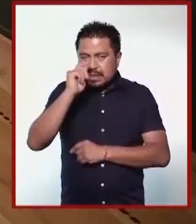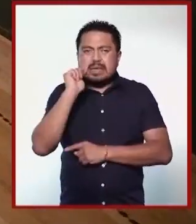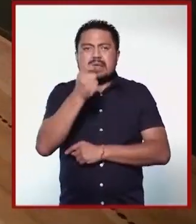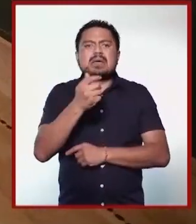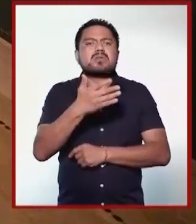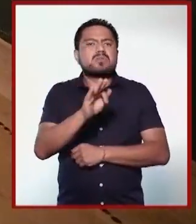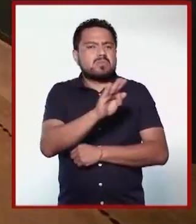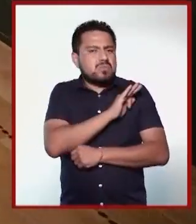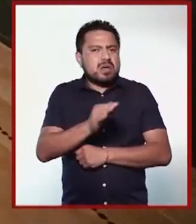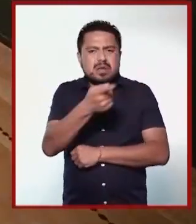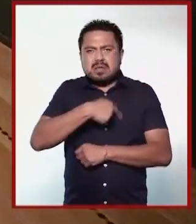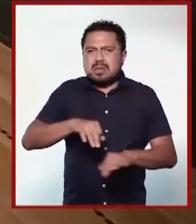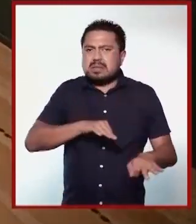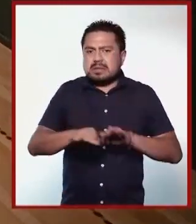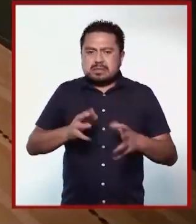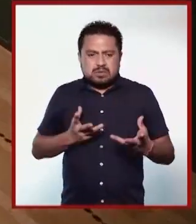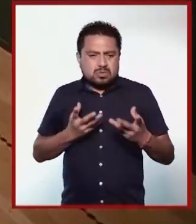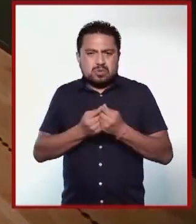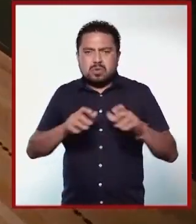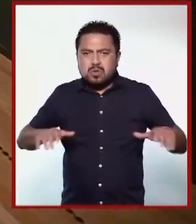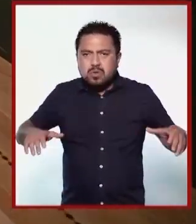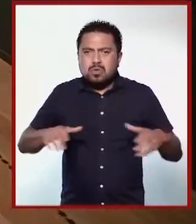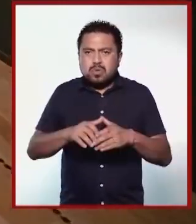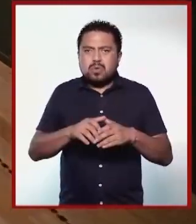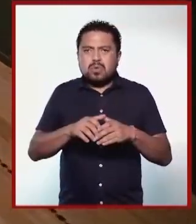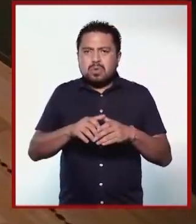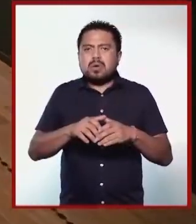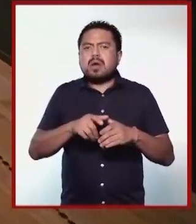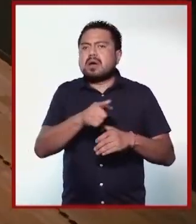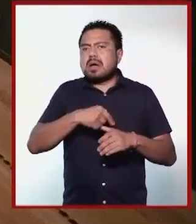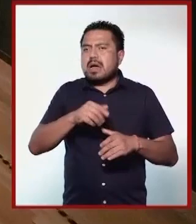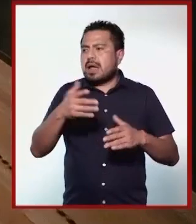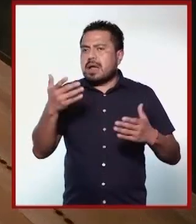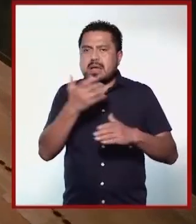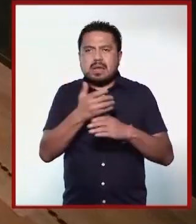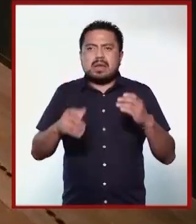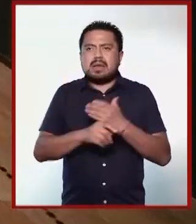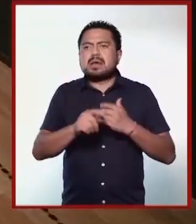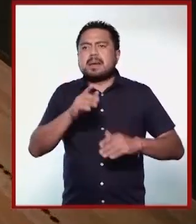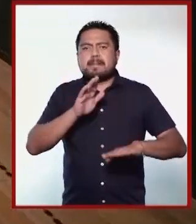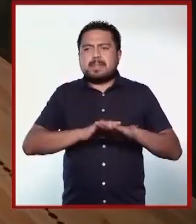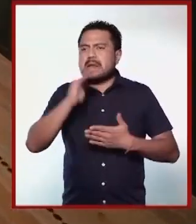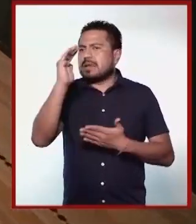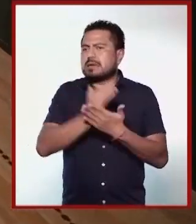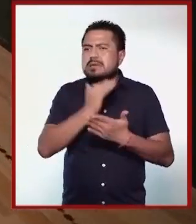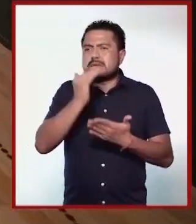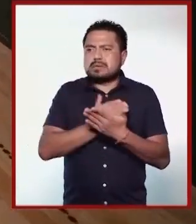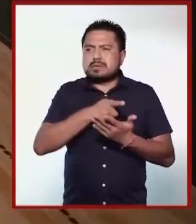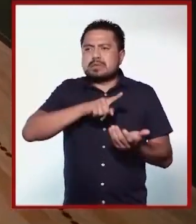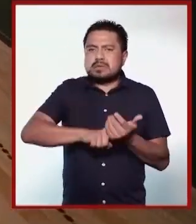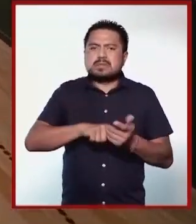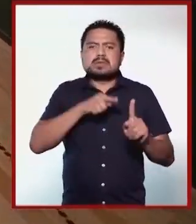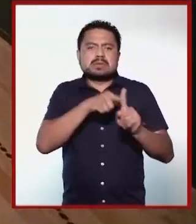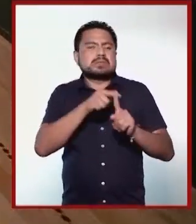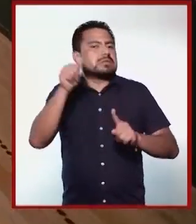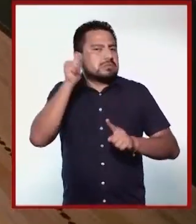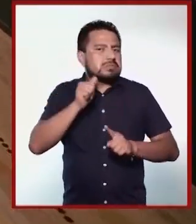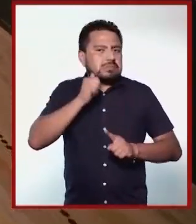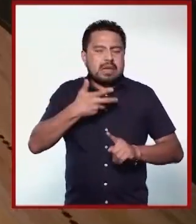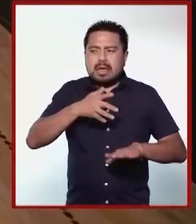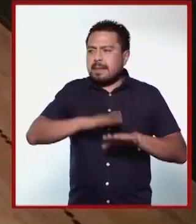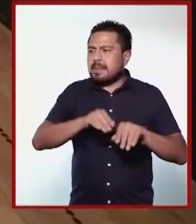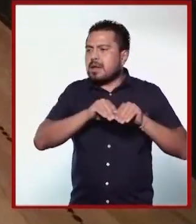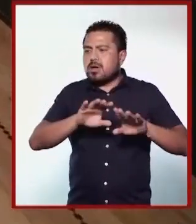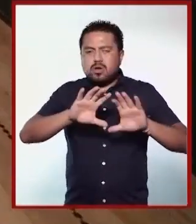somos capaces de trabajar de forma colaborativa y que nuestras acciones, por más pequeñas que puedan parecernos, siempre tendrán un impacto a